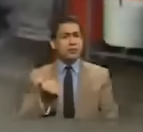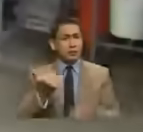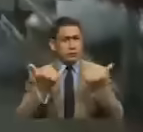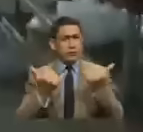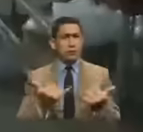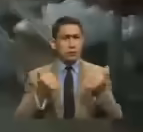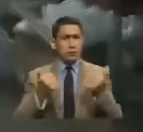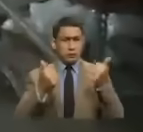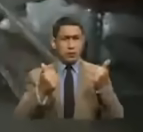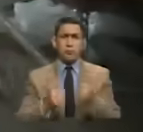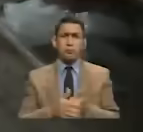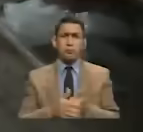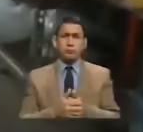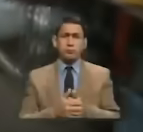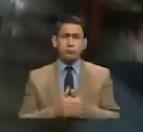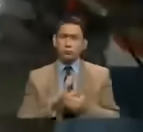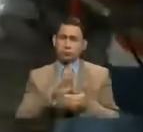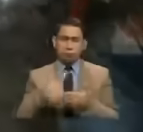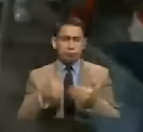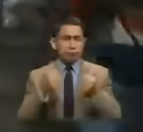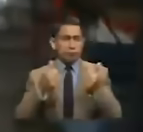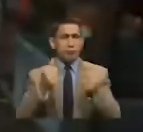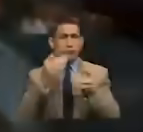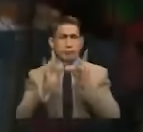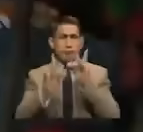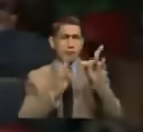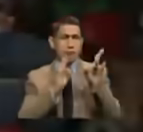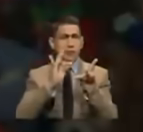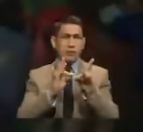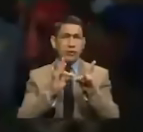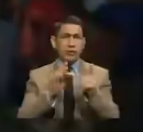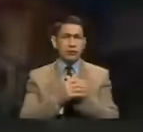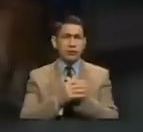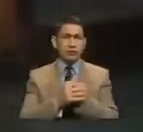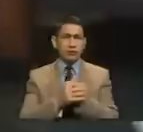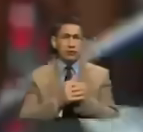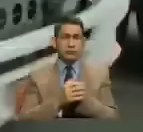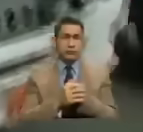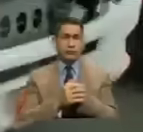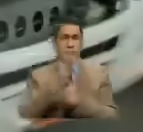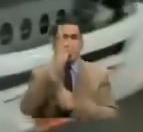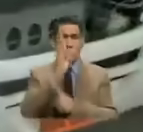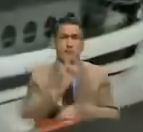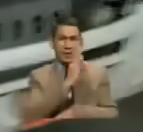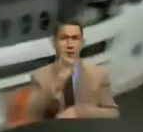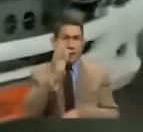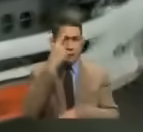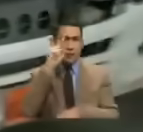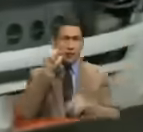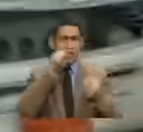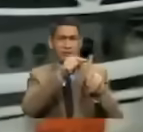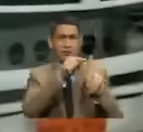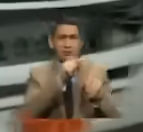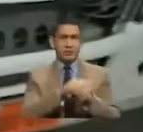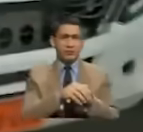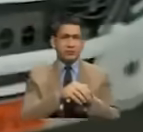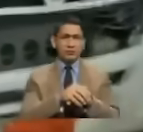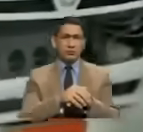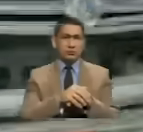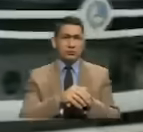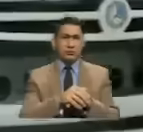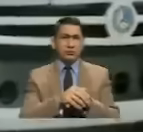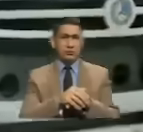ahorita, José Delgado. Todo va bonito, José Delgado. Bien, vaya para la... Bendición, José, bendición. Acá camellando nomás. Acá llamando